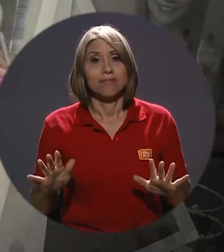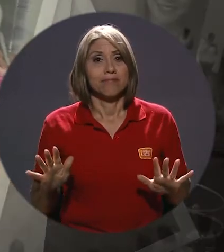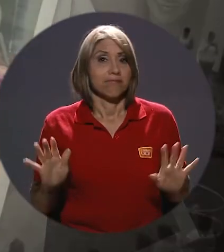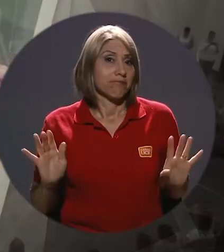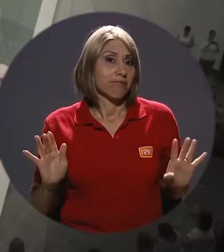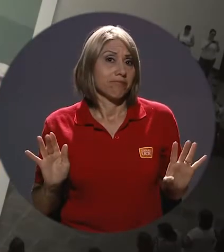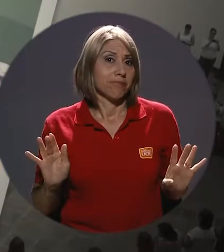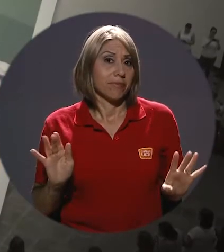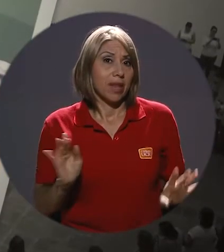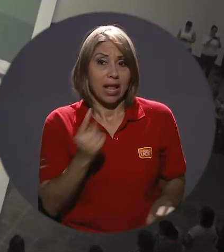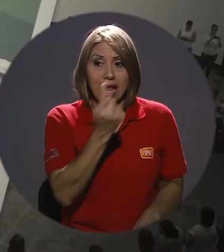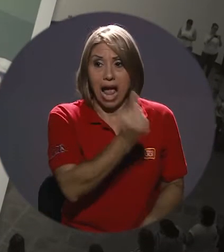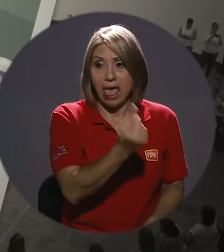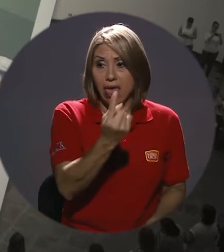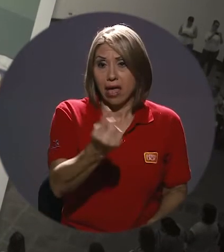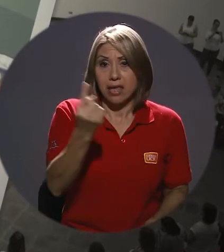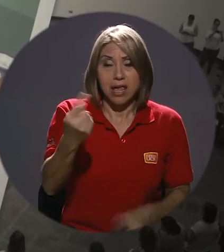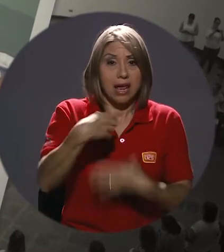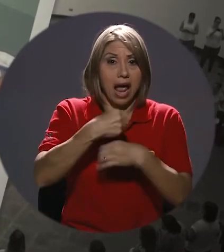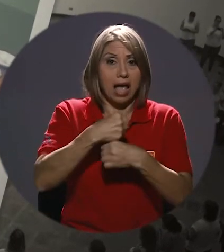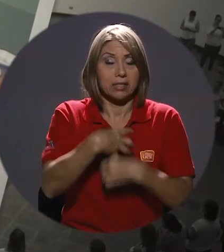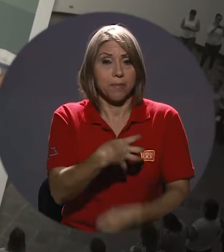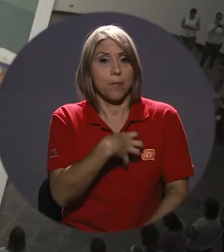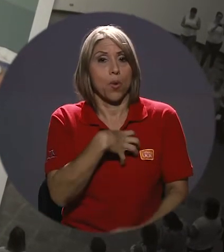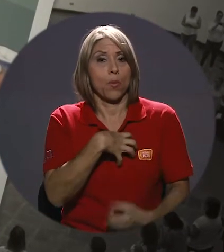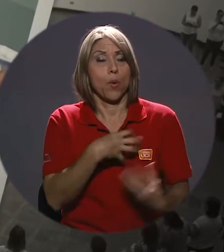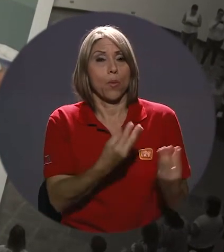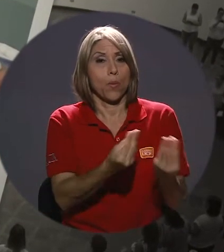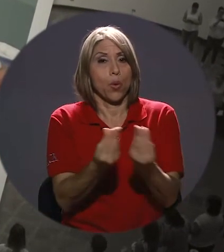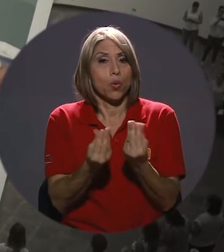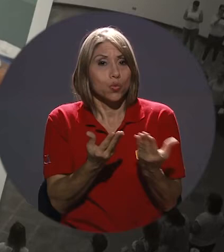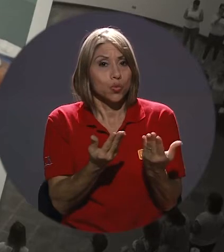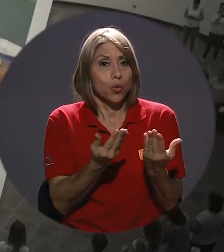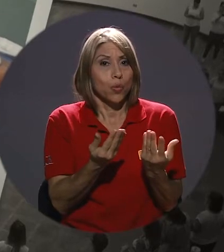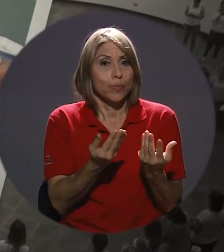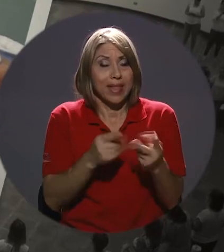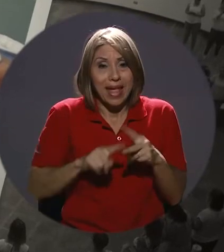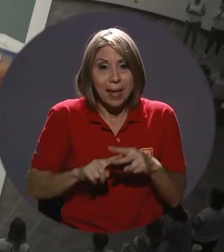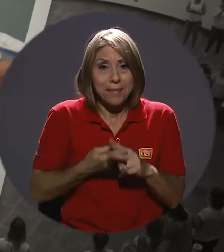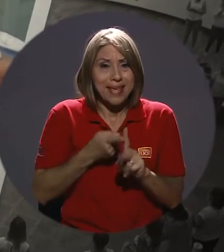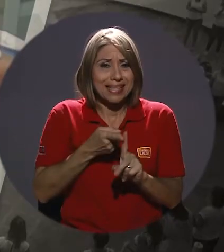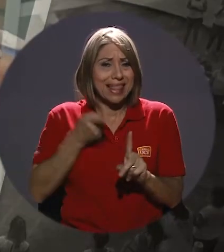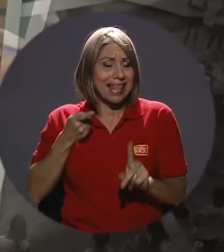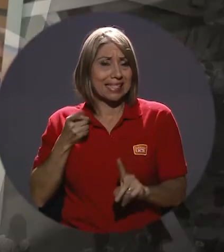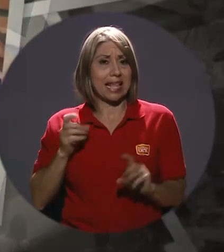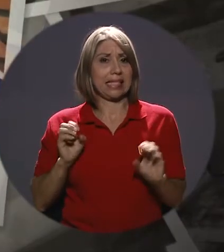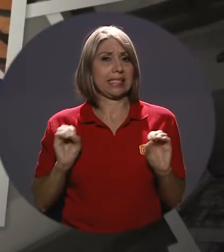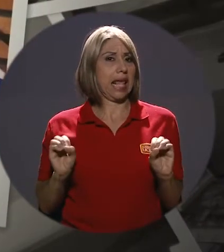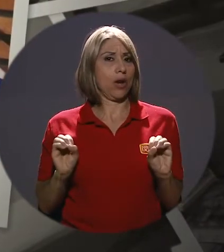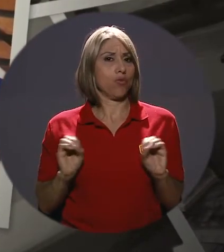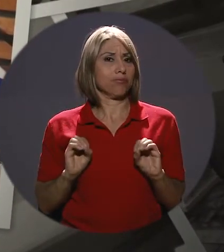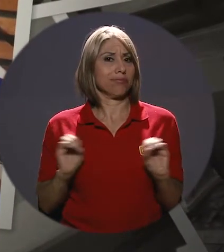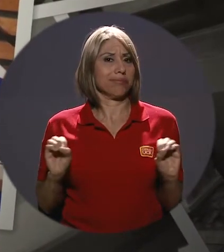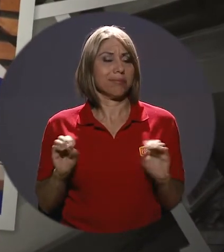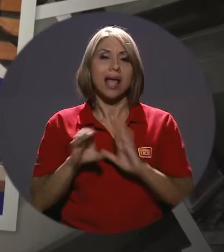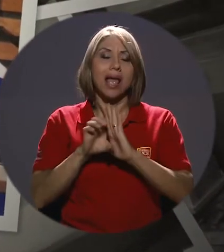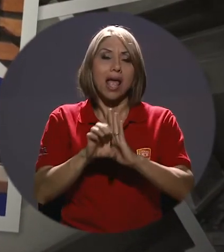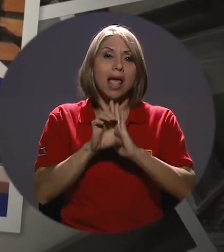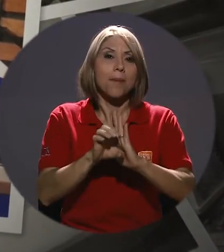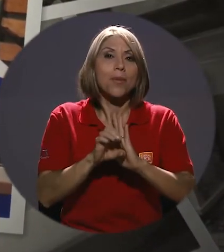todas estamos ya cotizando. Cada quien hace su propio producto, empiezan de